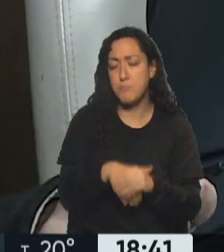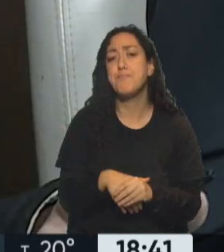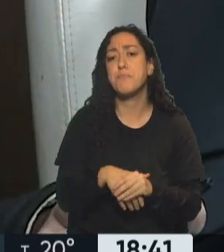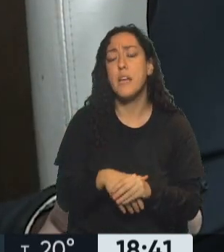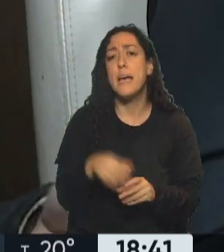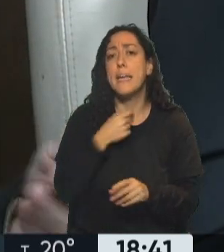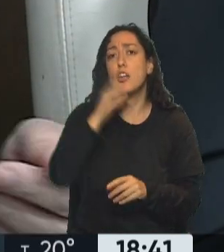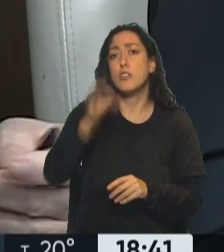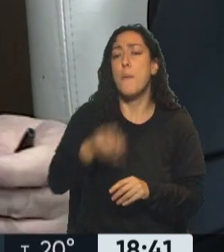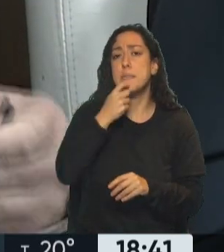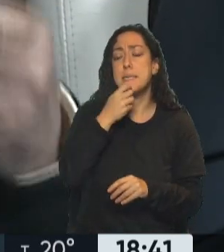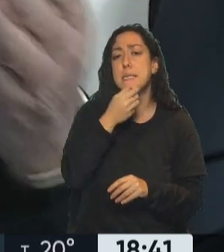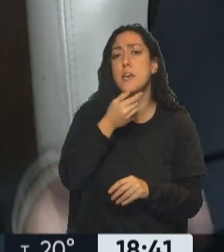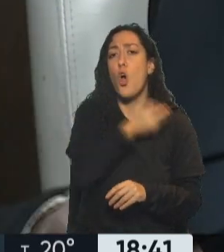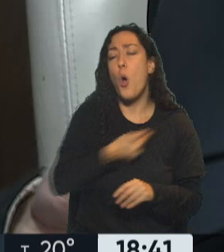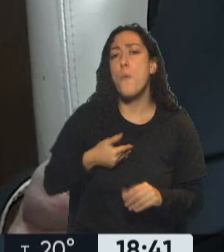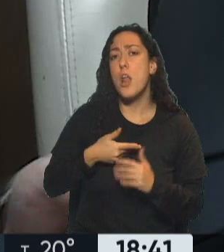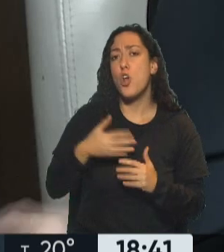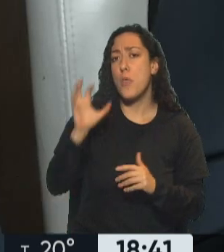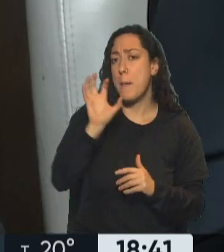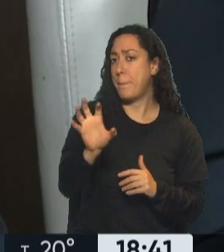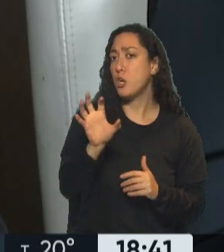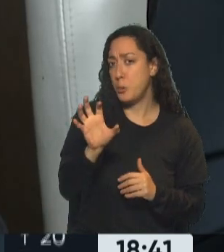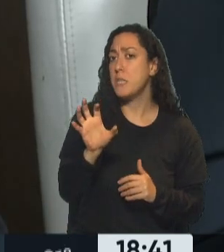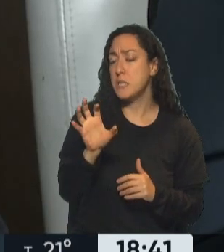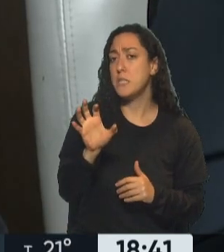el gobierno provincial va a cuestionar este